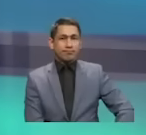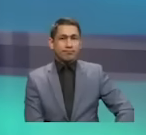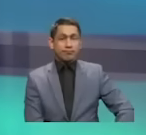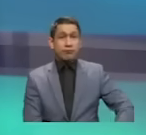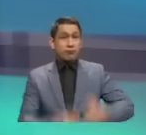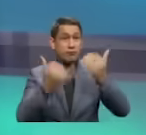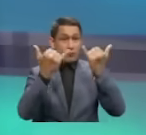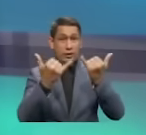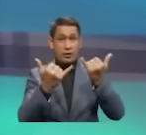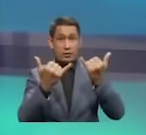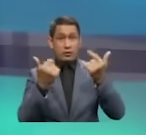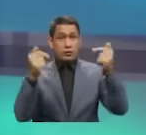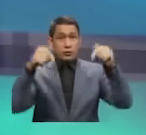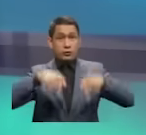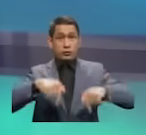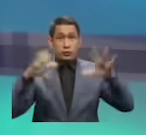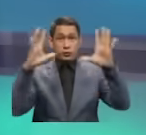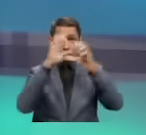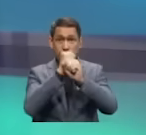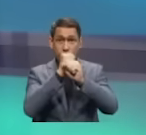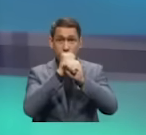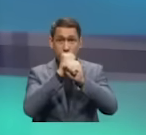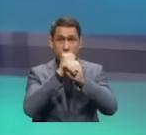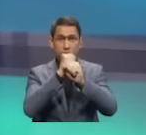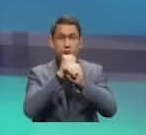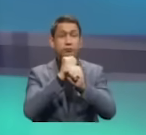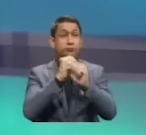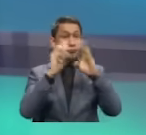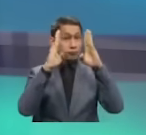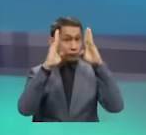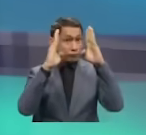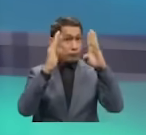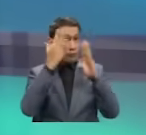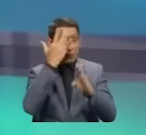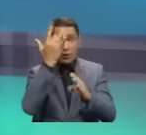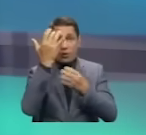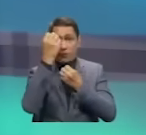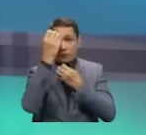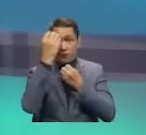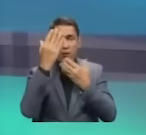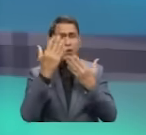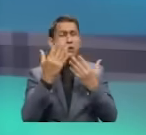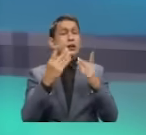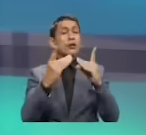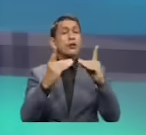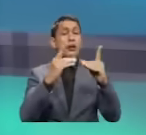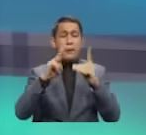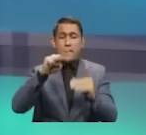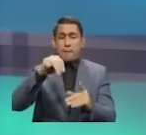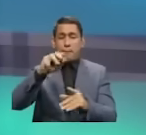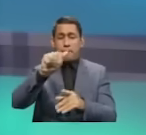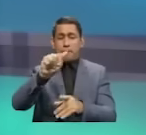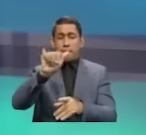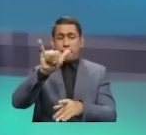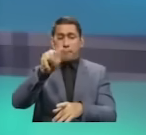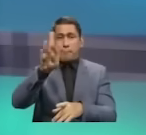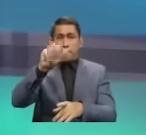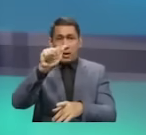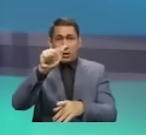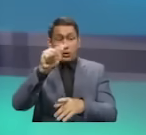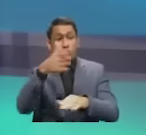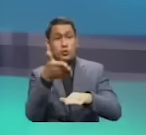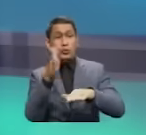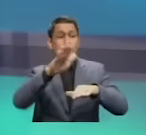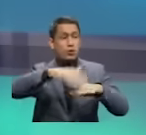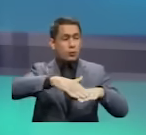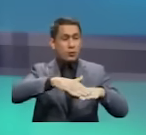Y precisamente esta noche en el noticiero Tercera Emisión, atención, porque tendremos los diálogos de Mayra S. en relación al asesinato